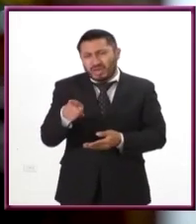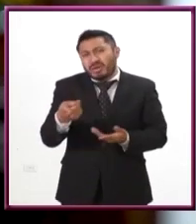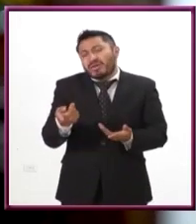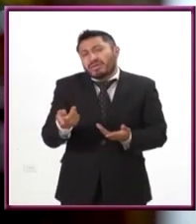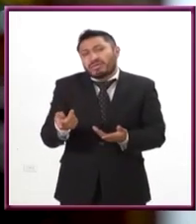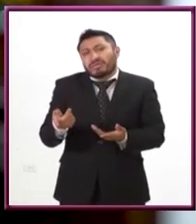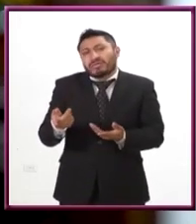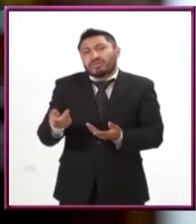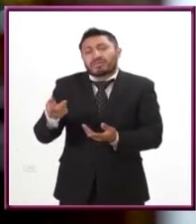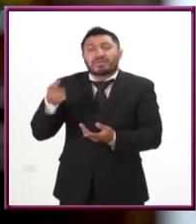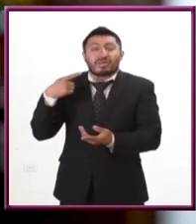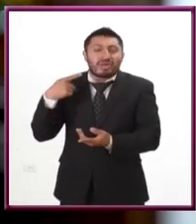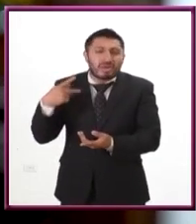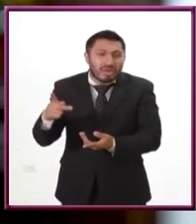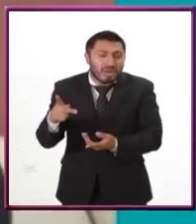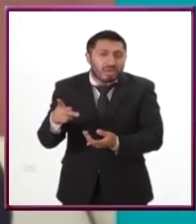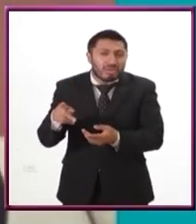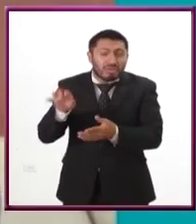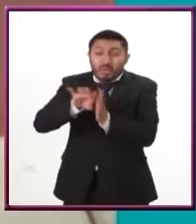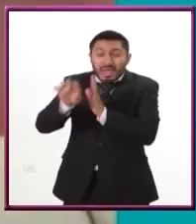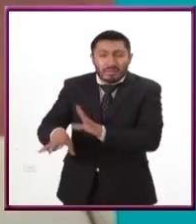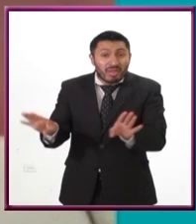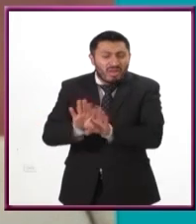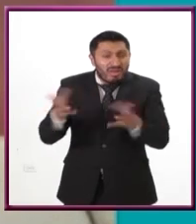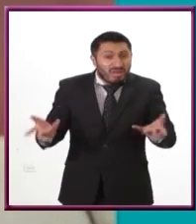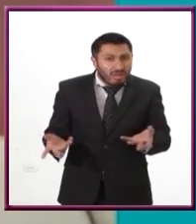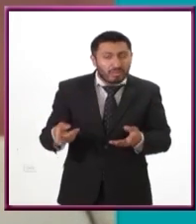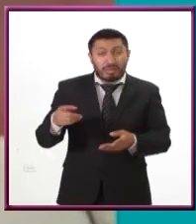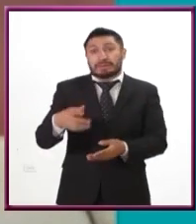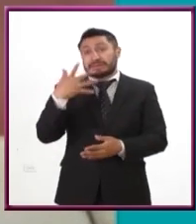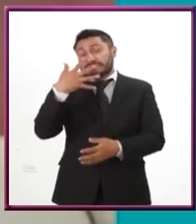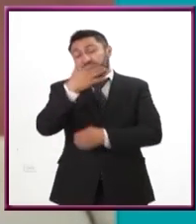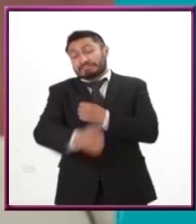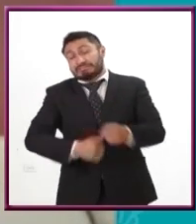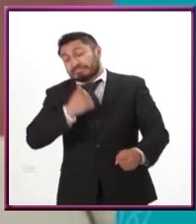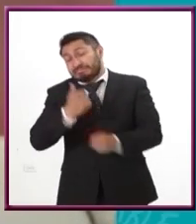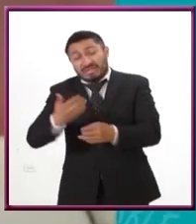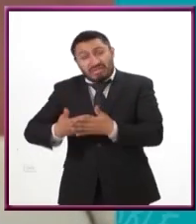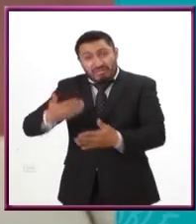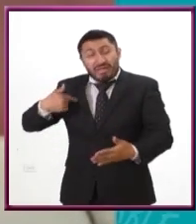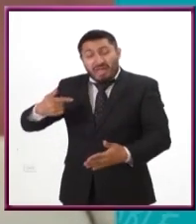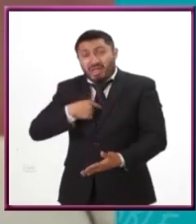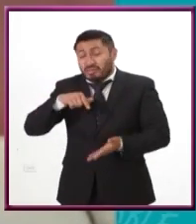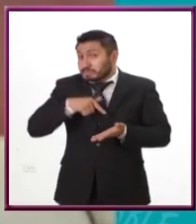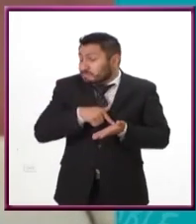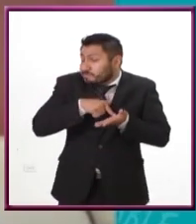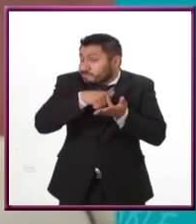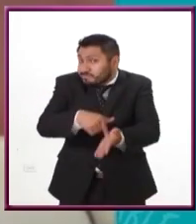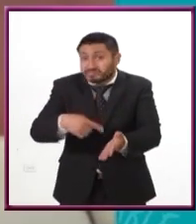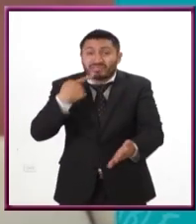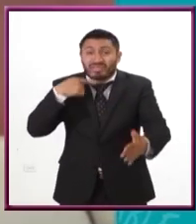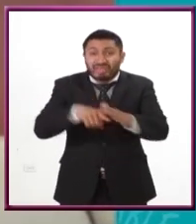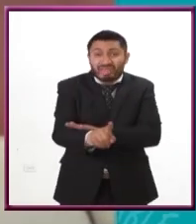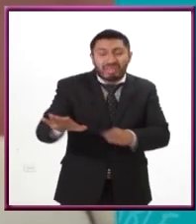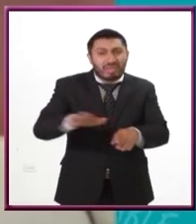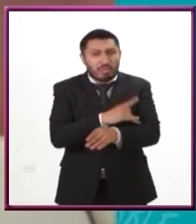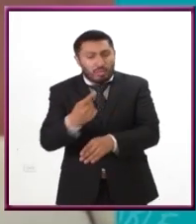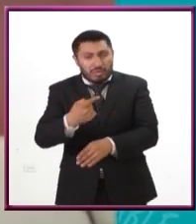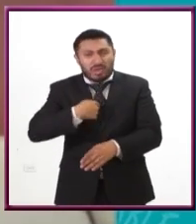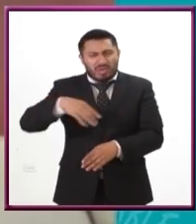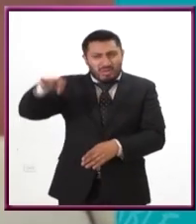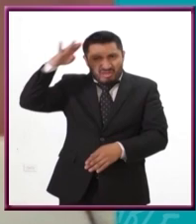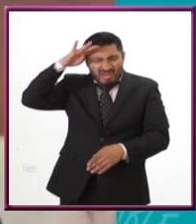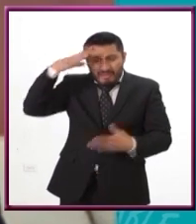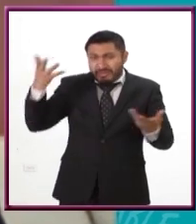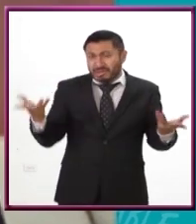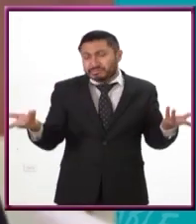caso? ¿Por qué interpusiste este amparo? Bueno, mi caso duró 5 años. Yo lo interpuse porque, bueno, en un principio yo había tramitado el